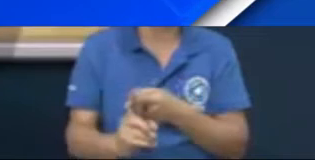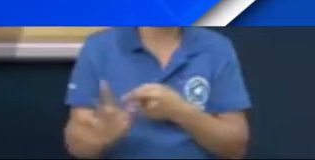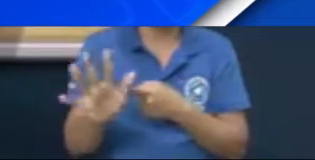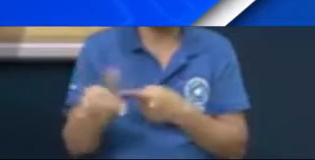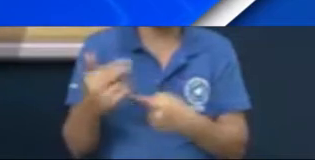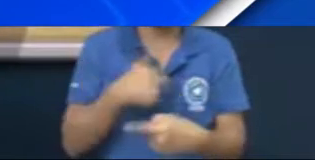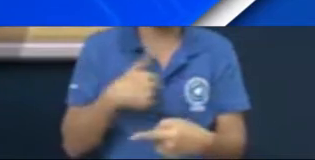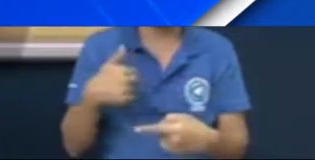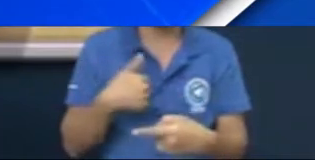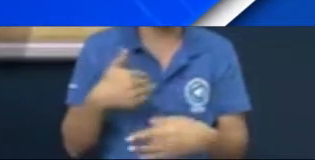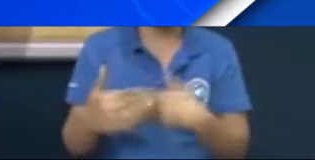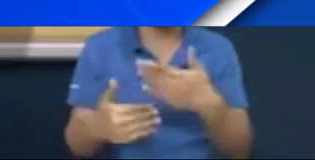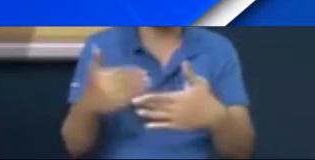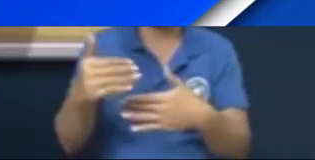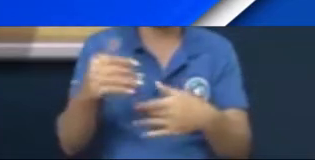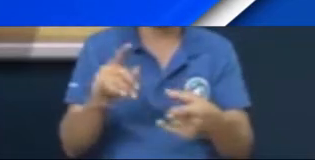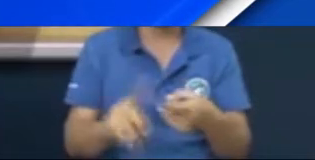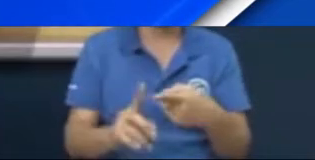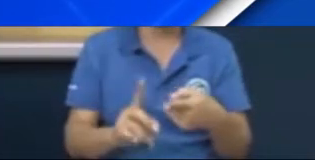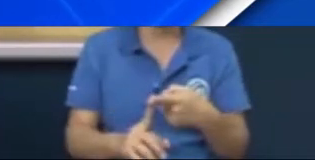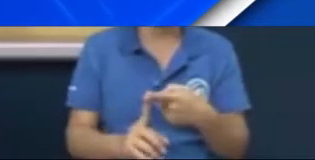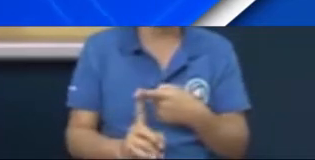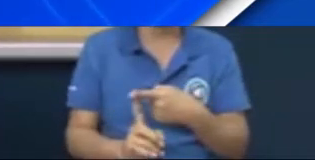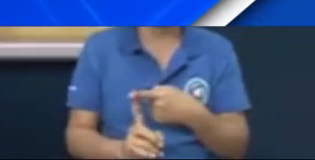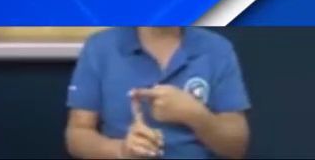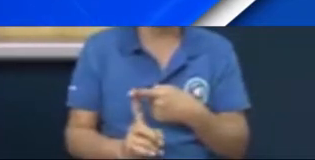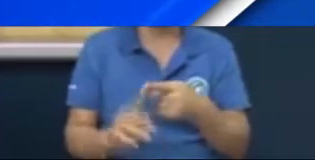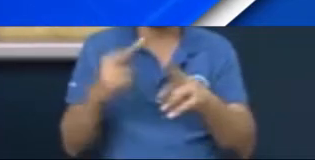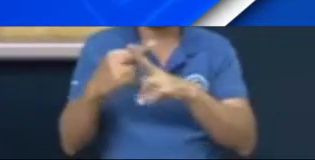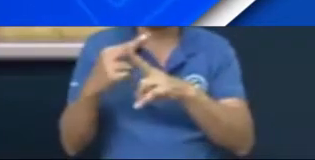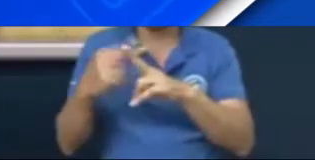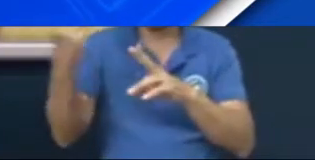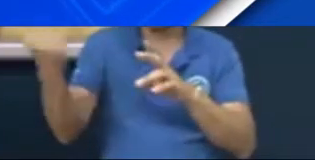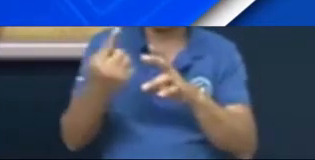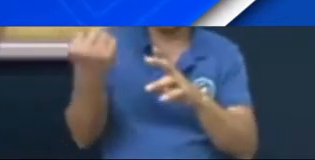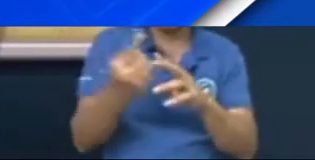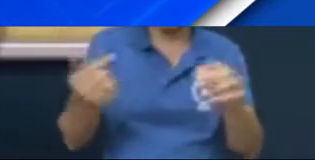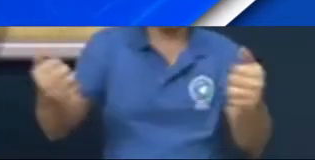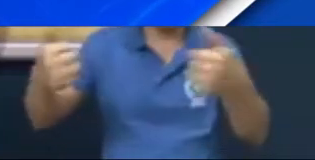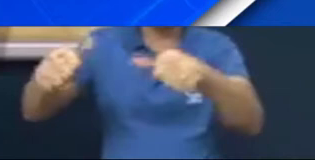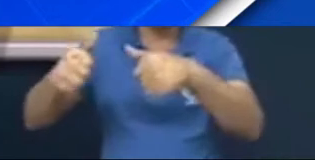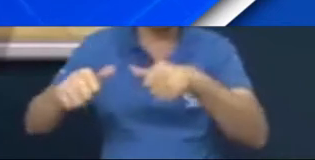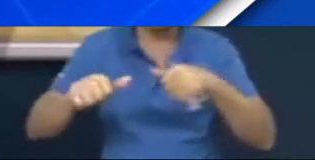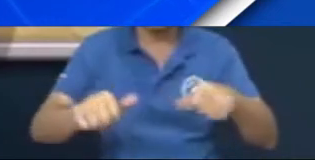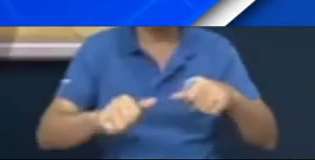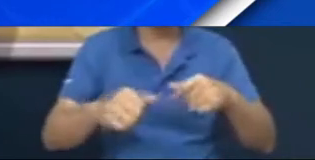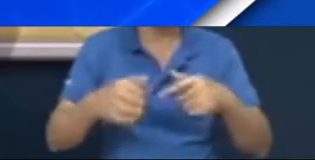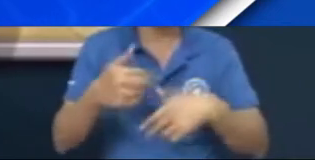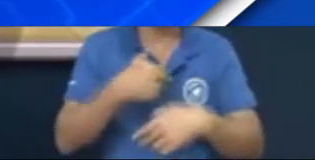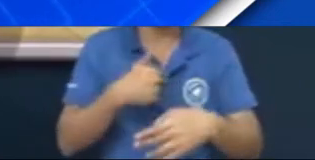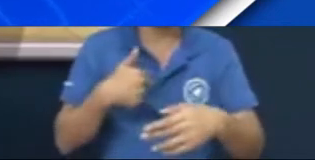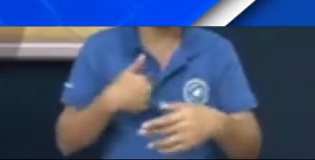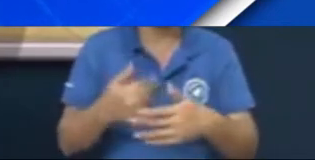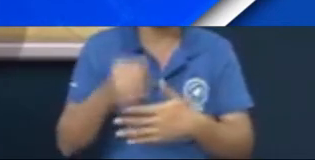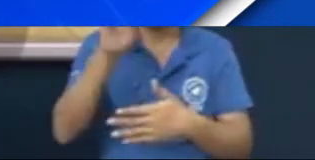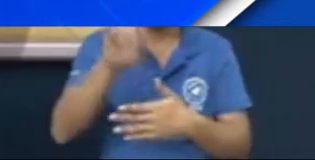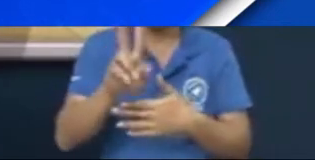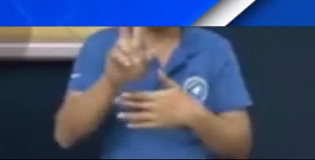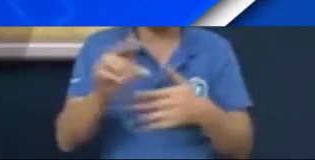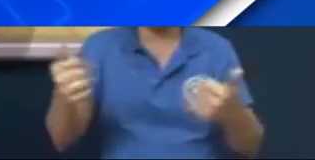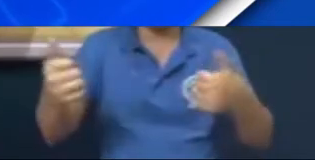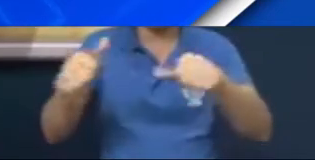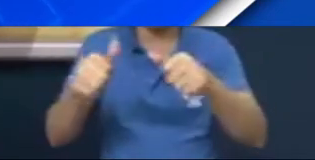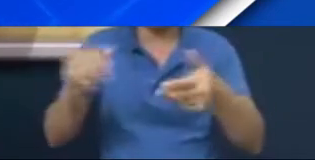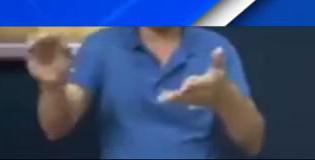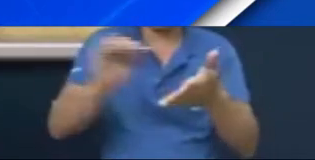ido desarrollando, es la inscripción de alianzas, que ya se procedió a inscribir dos alianzas,